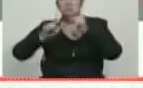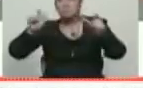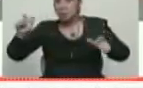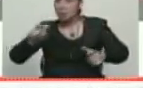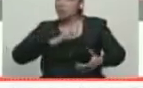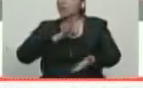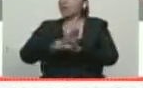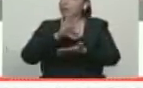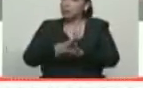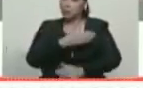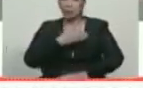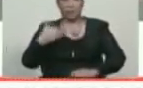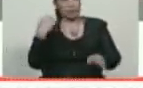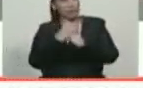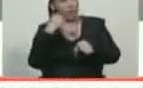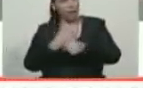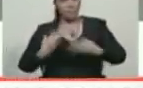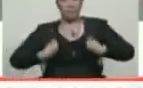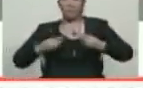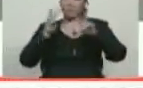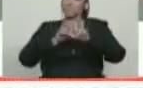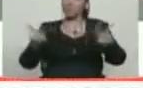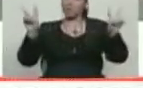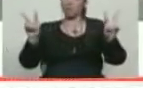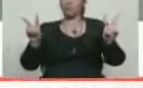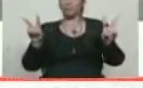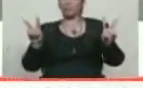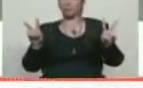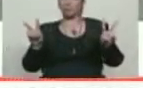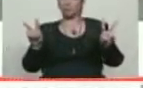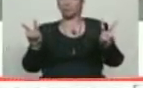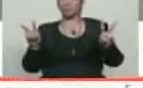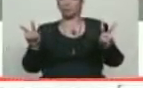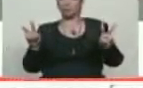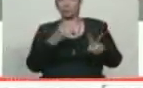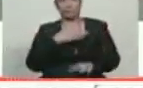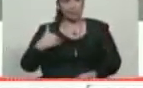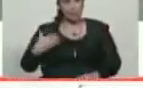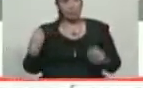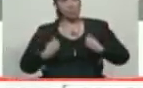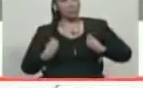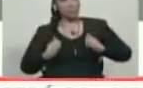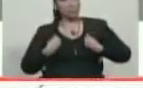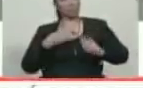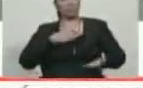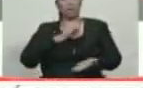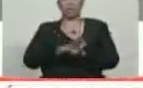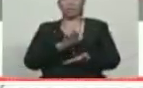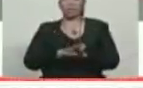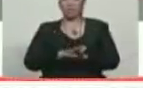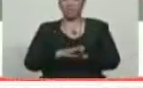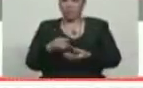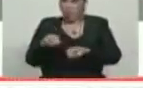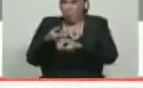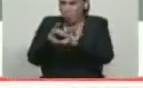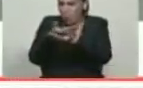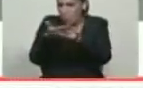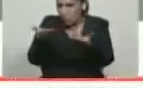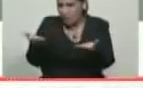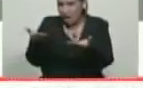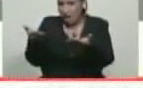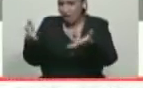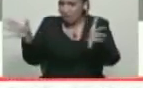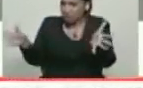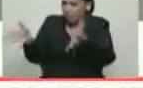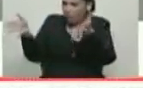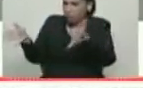quiere trabajar, quiere vivir en paz, quiere vivir en tranquilidad. Son ustedes los que han propiciado